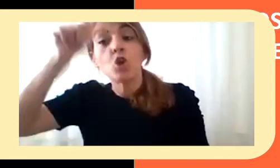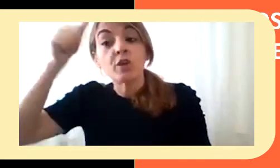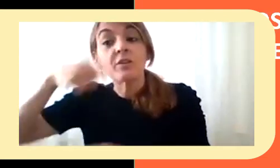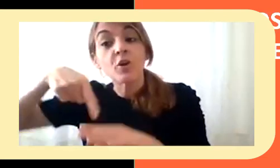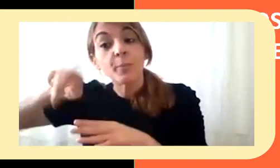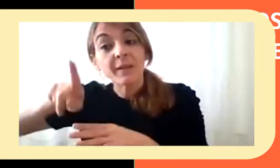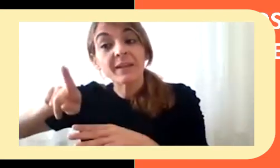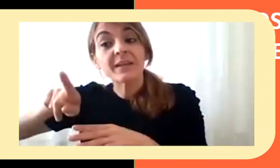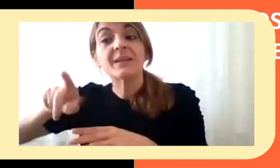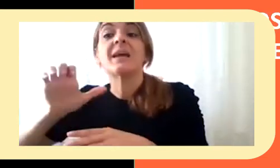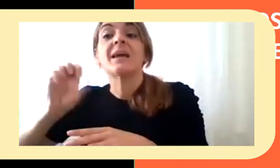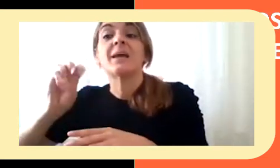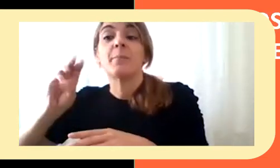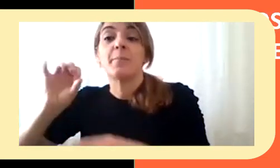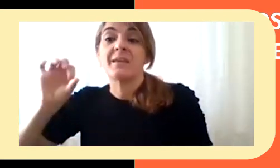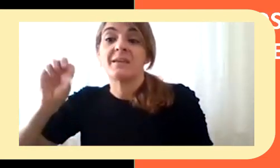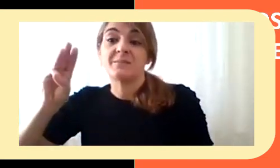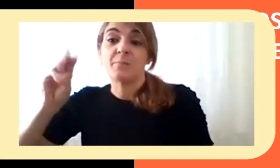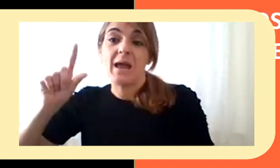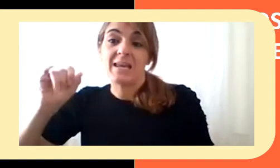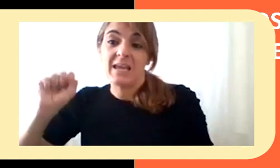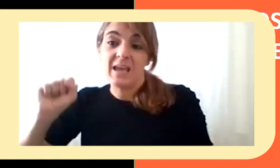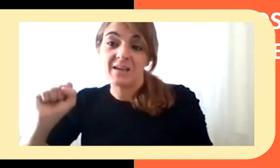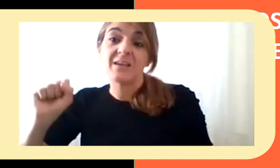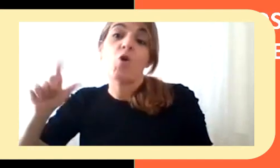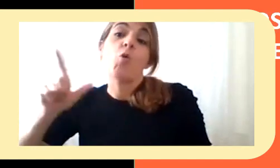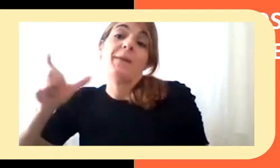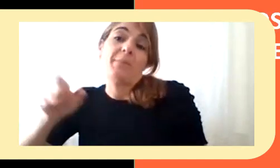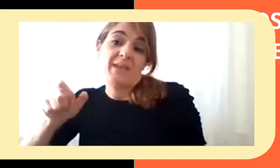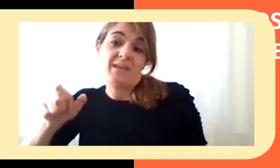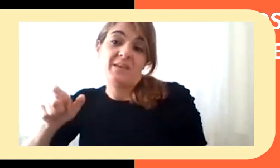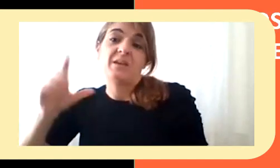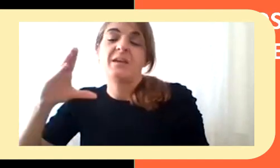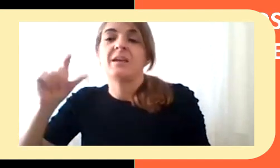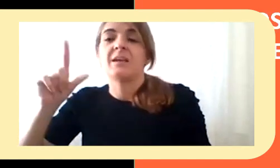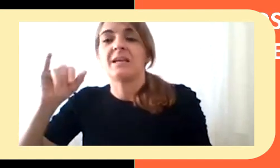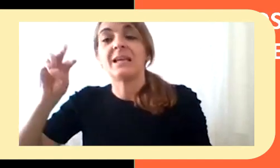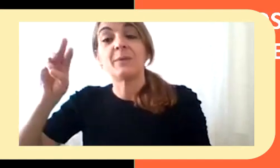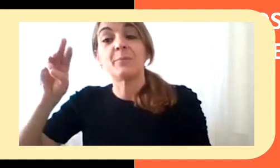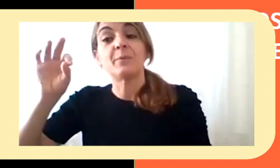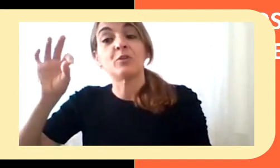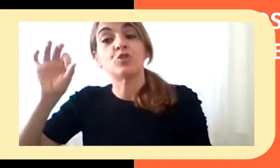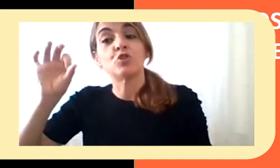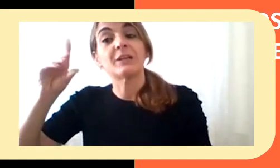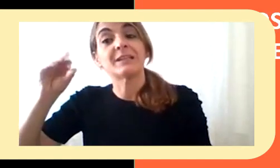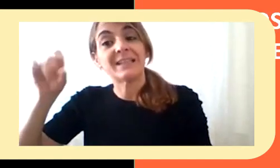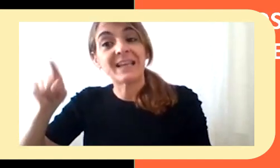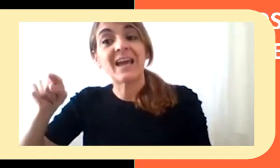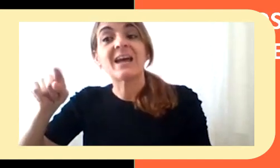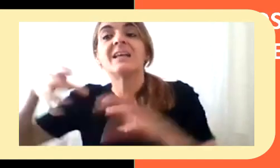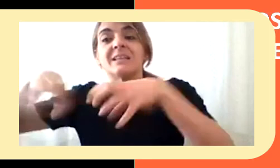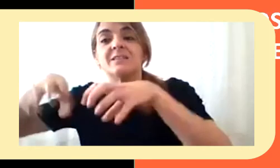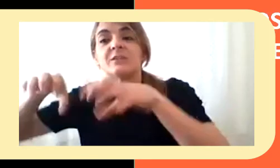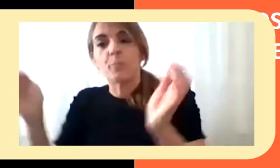epispadias, criptorquidia y penes pequeños. Criptorquidia es testículos pequeños que luego se hacen testículos en ascensor. Y eso